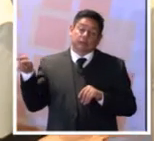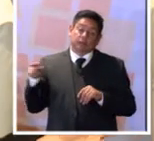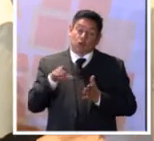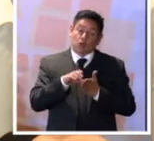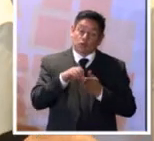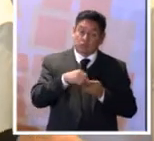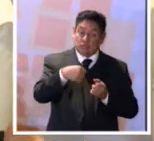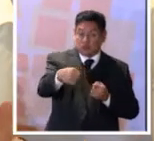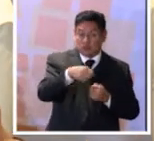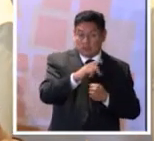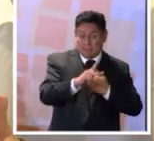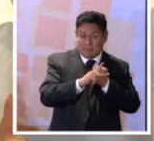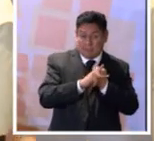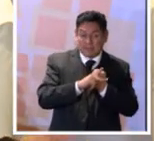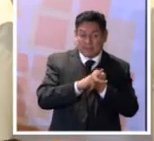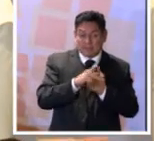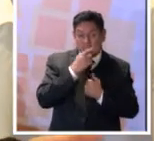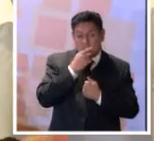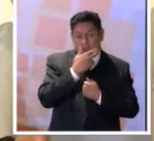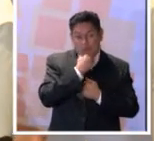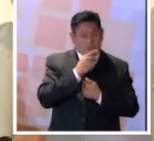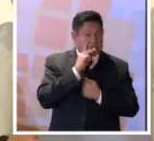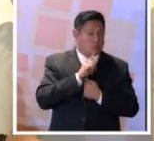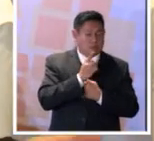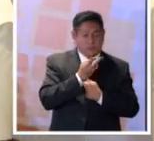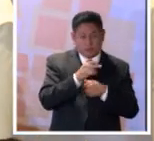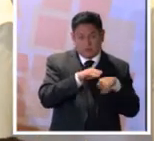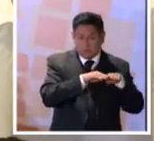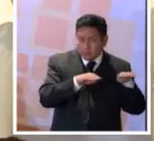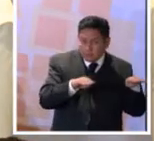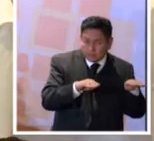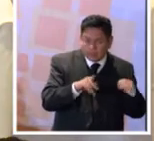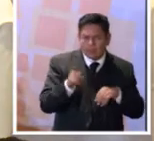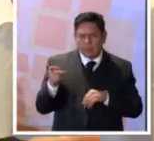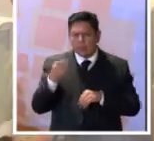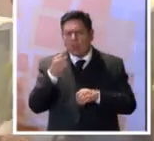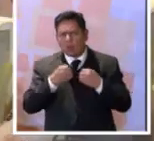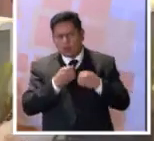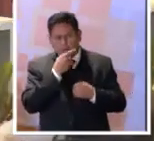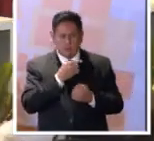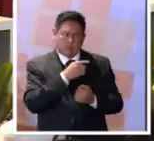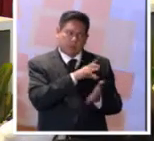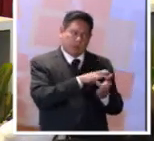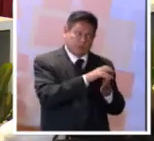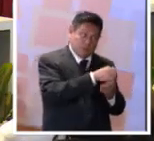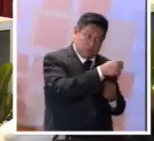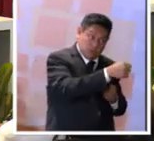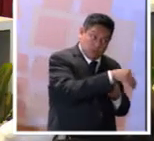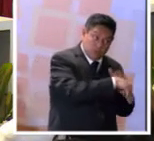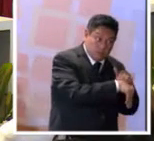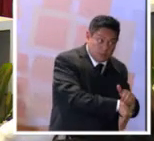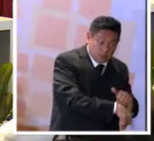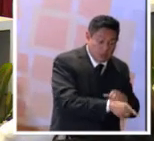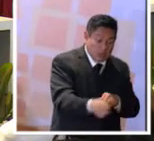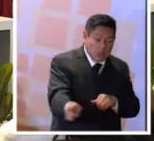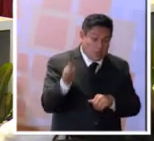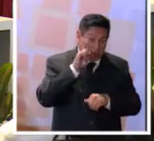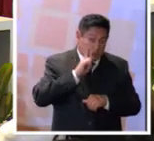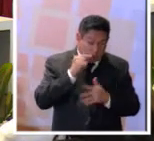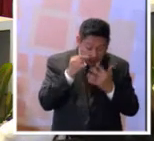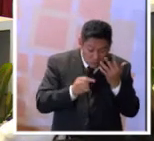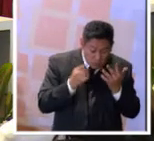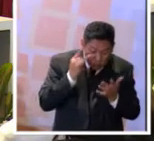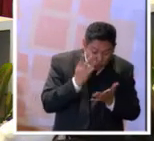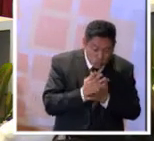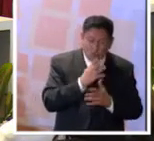Constitución. Y la verdad es que lo que dice nuestra Constitución Nada implica que no pueda haber en